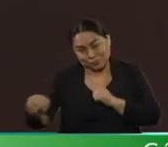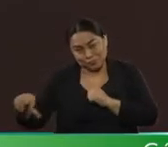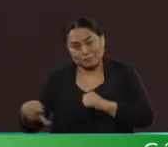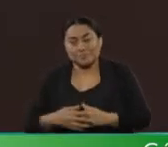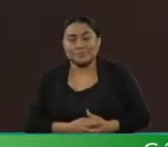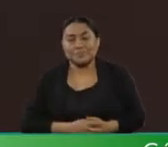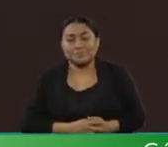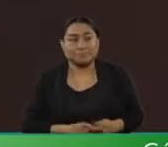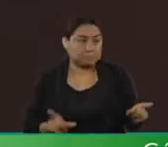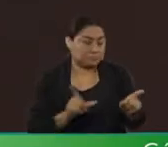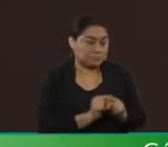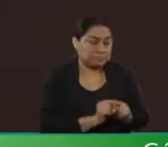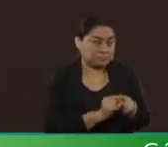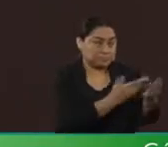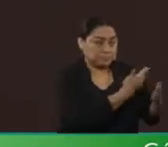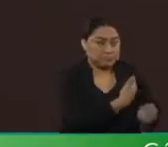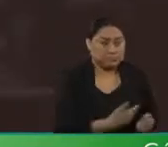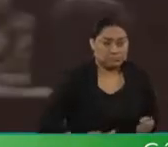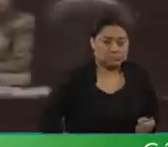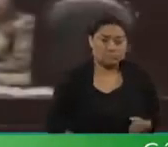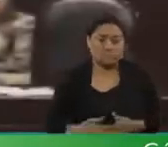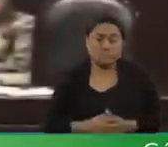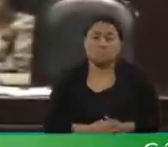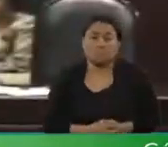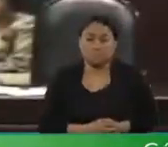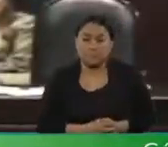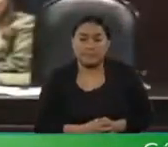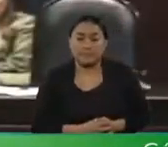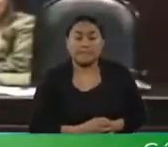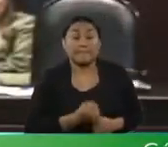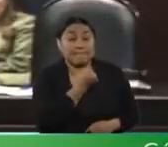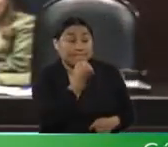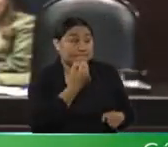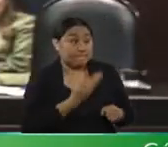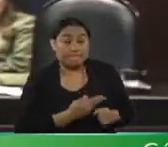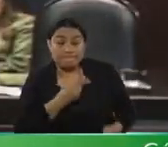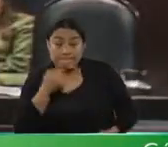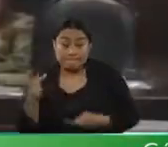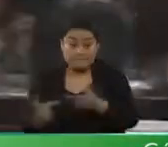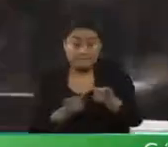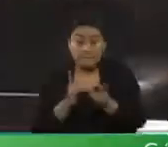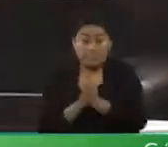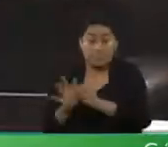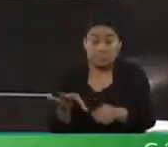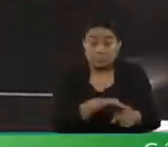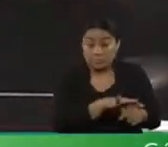formal es cuánto señor presidente consulte la secretaría de la asamblea en votación económica si se admite